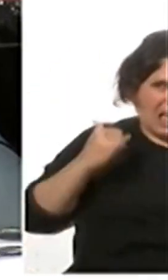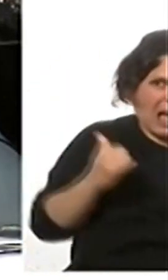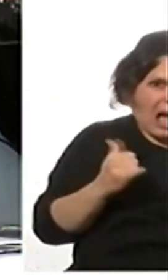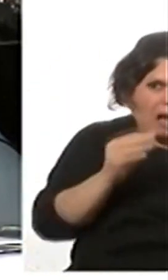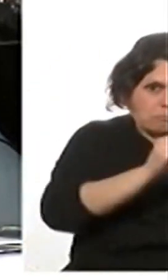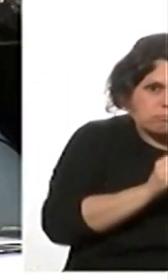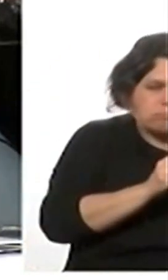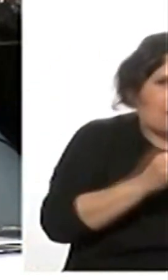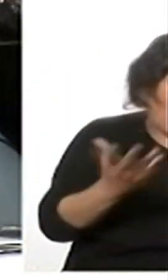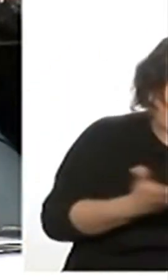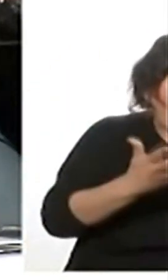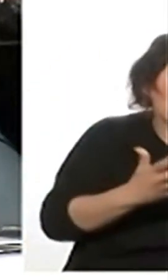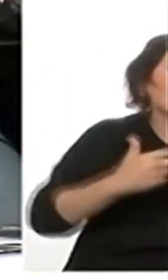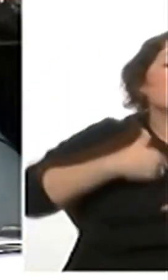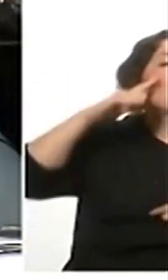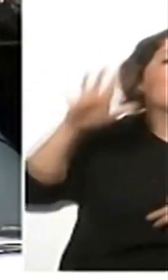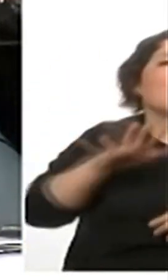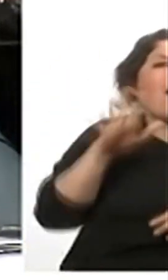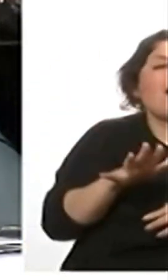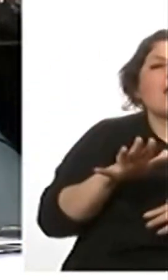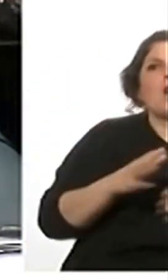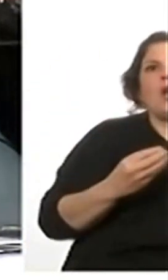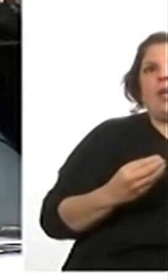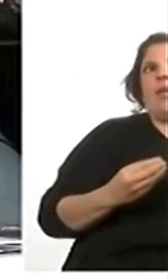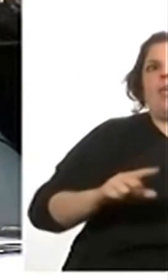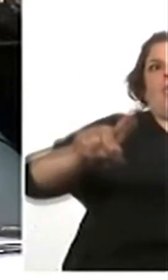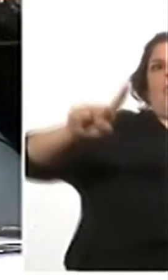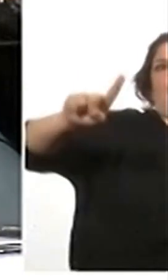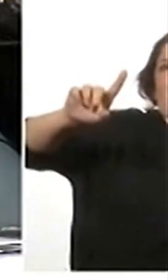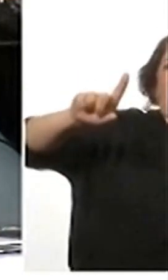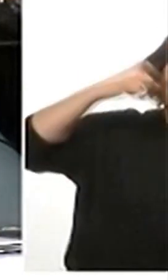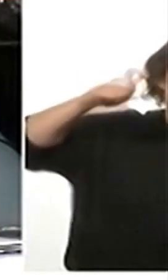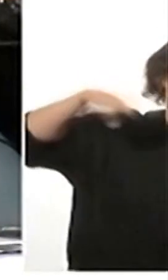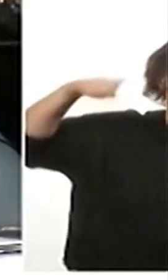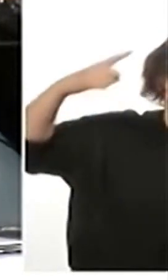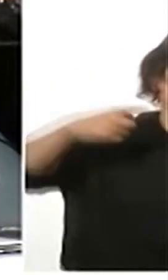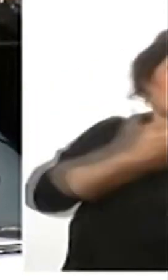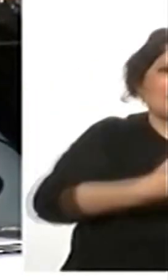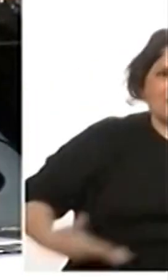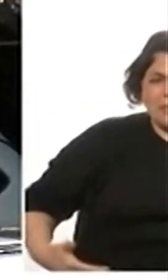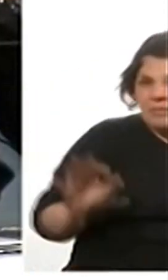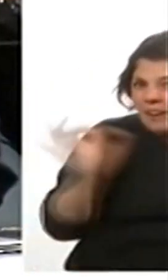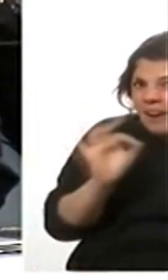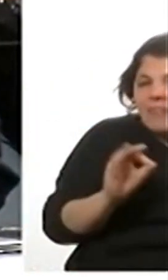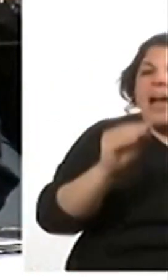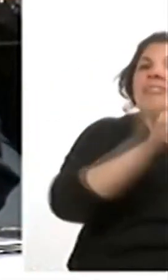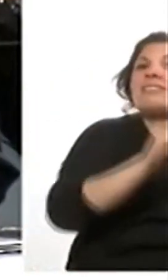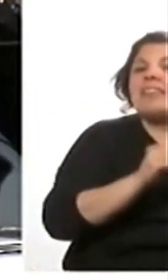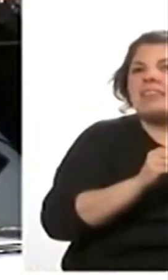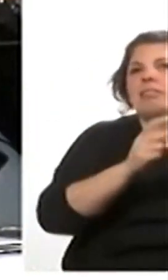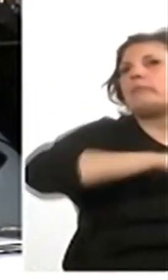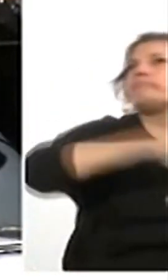Supongo, señora Presidente, que no habría antecedentes judiciales,